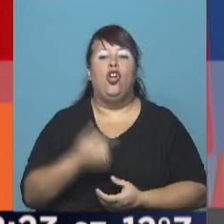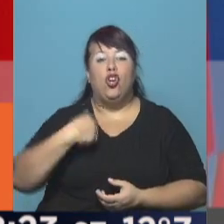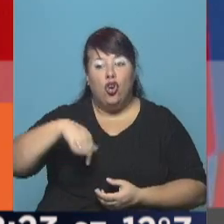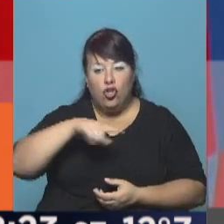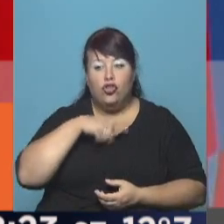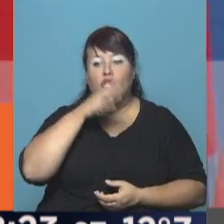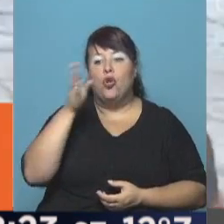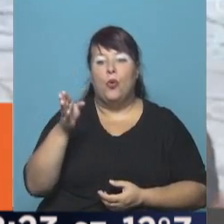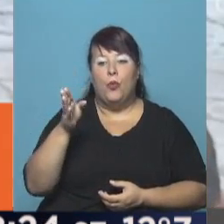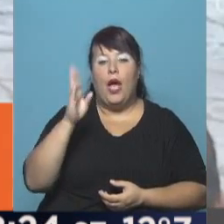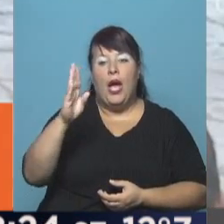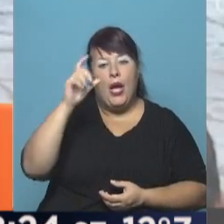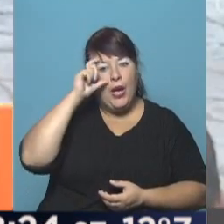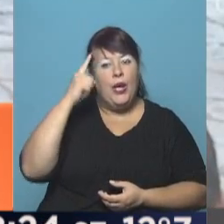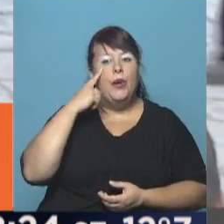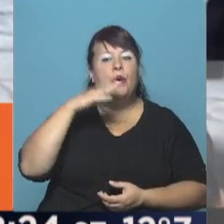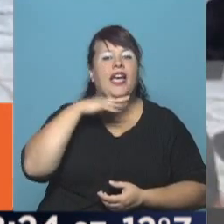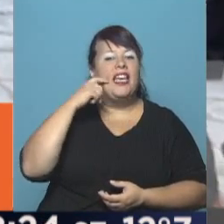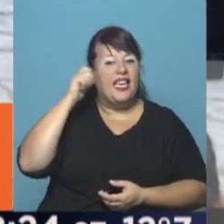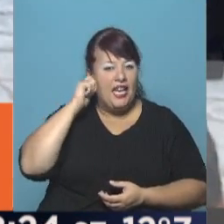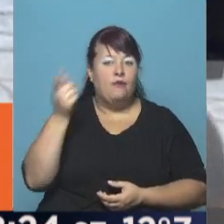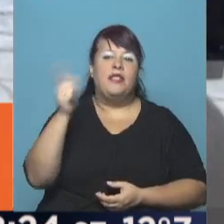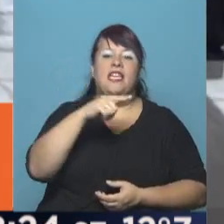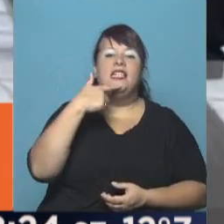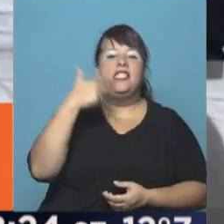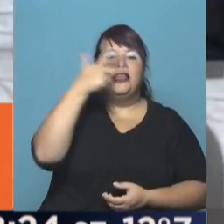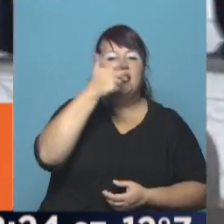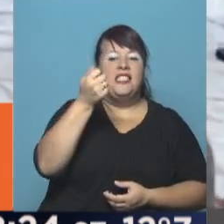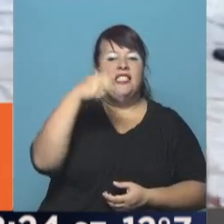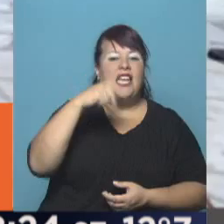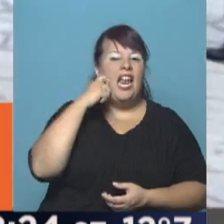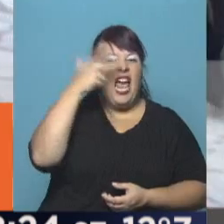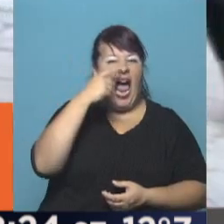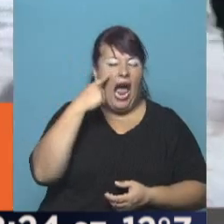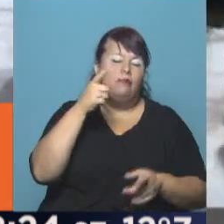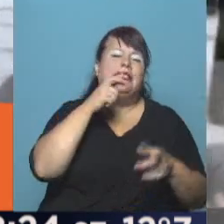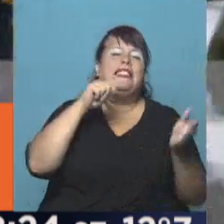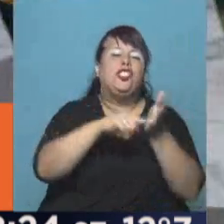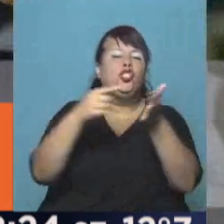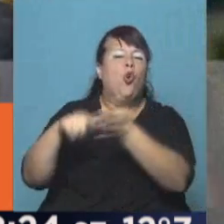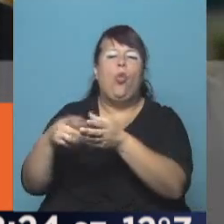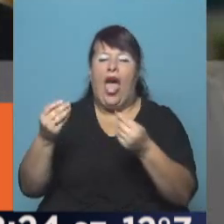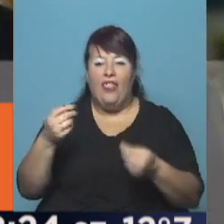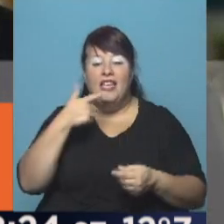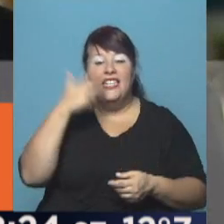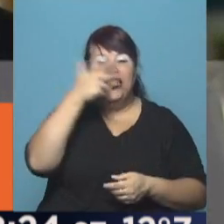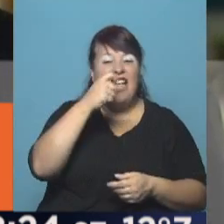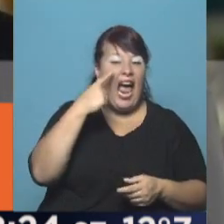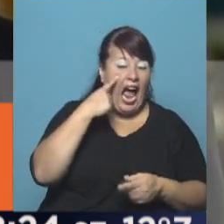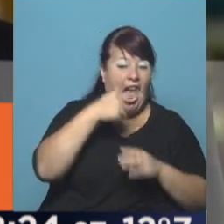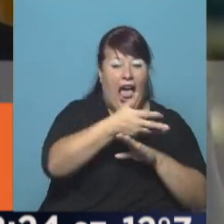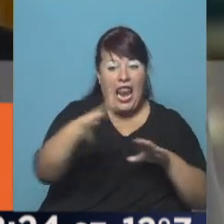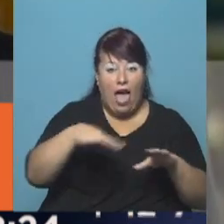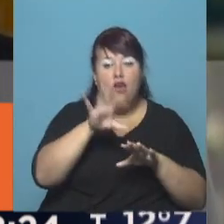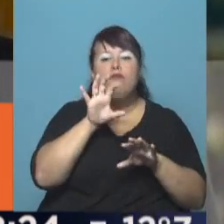a estar en Beijing y en Shanghái. Son ciudades, para que te des una idea, Shanghái y alrededores, y